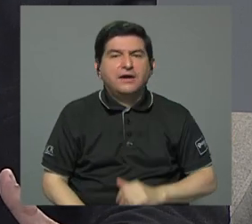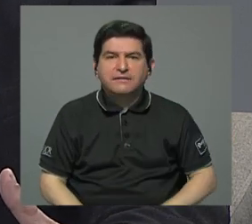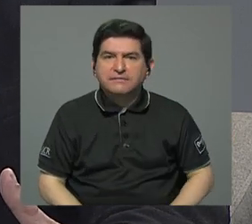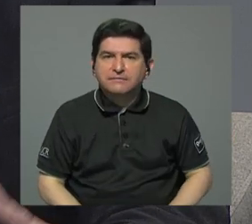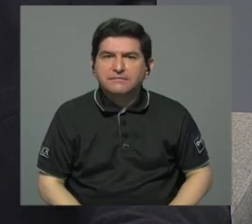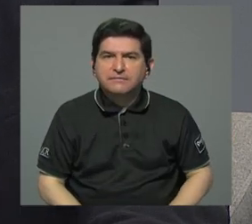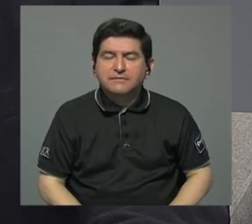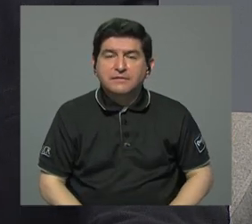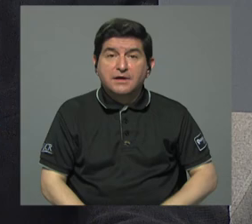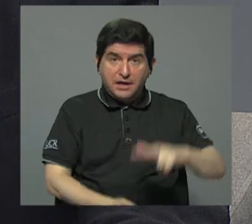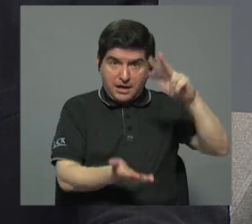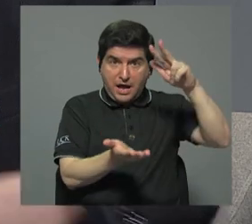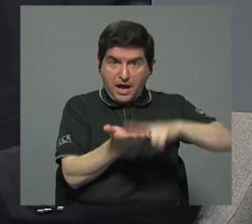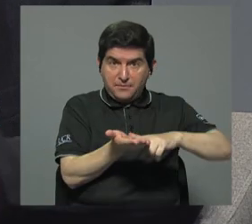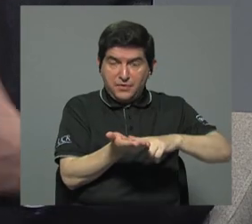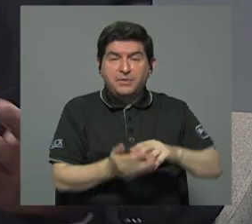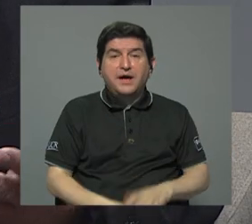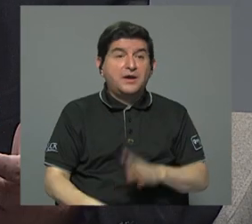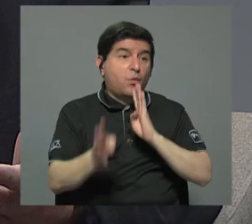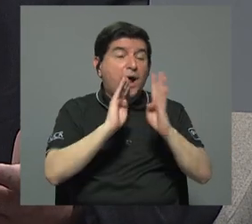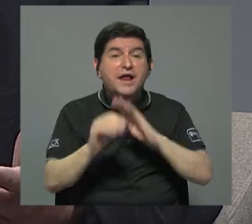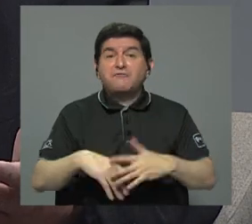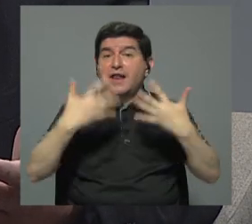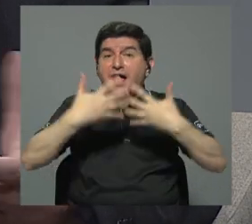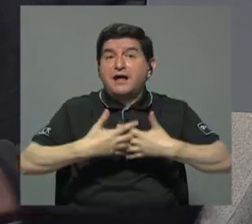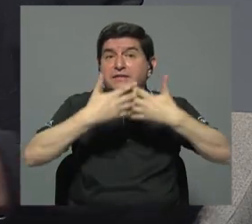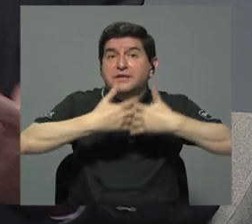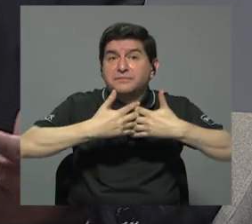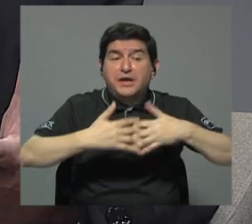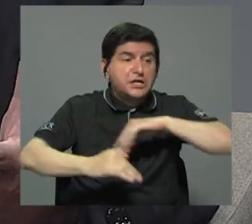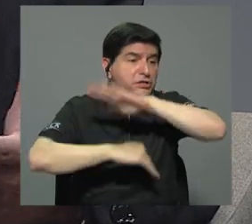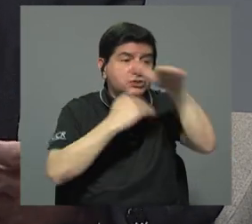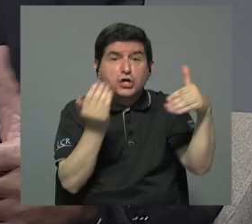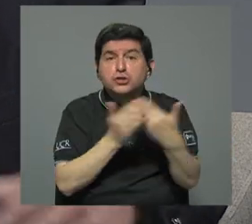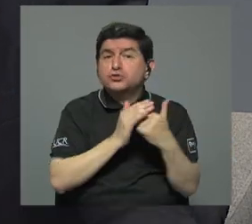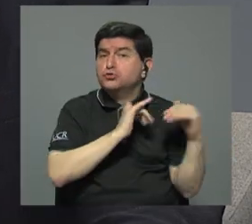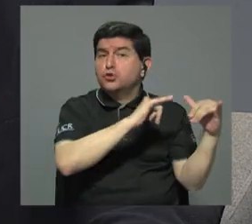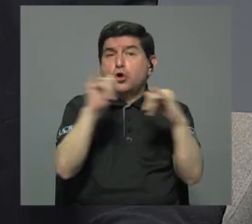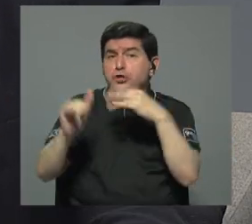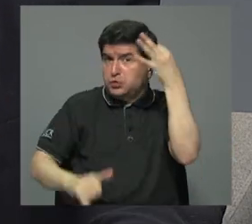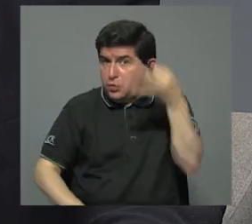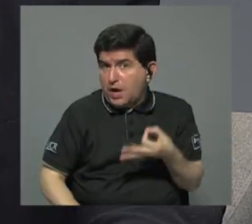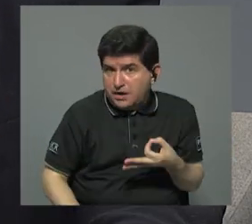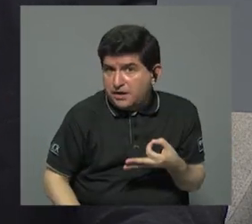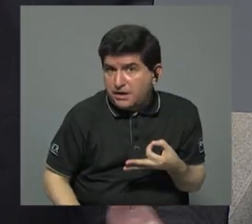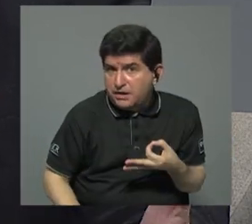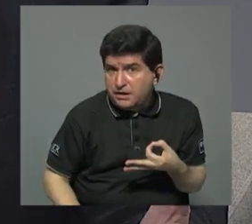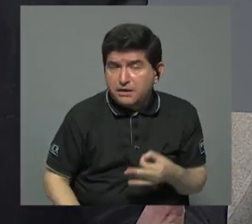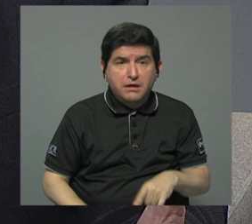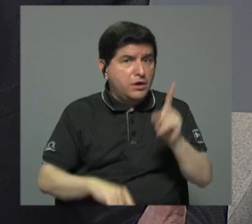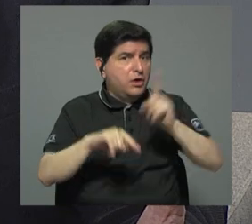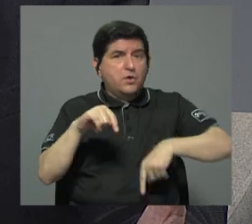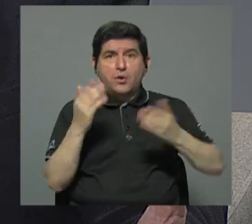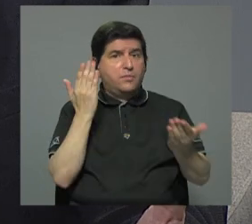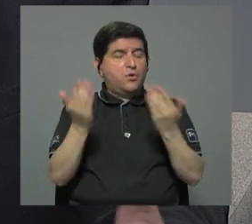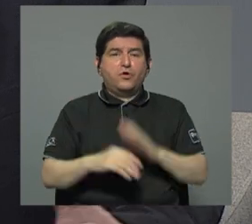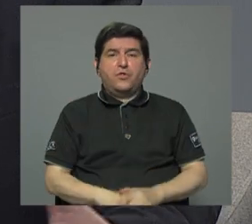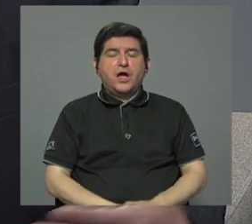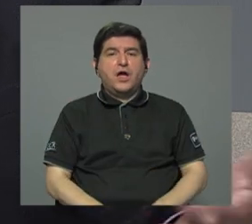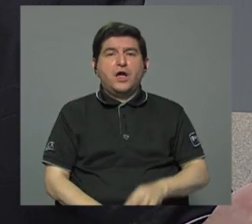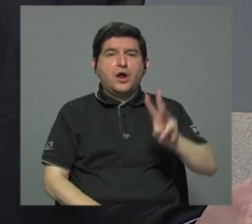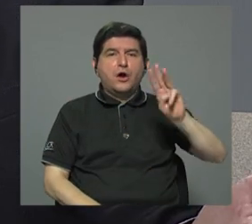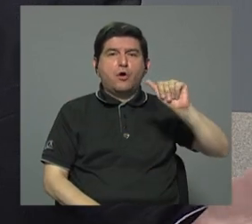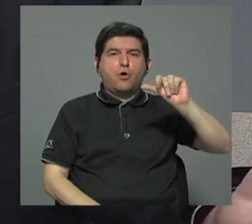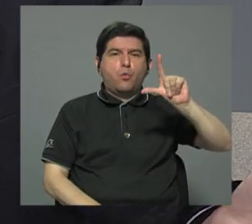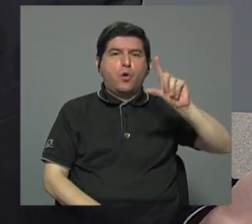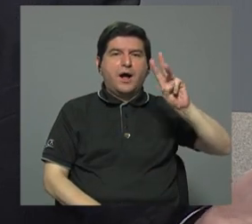se aprobó una, porque cuando se habla de empresas partimos de que todas las empresas fueran iguales. Entonces nosotros no podemos comparar Walmart con el pulpero